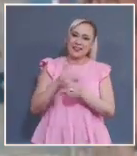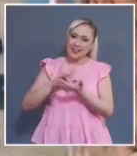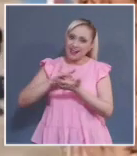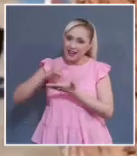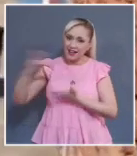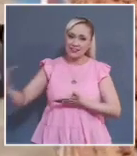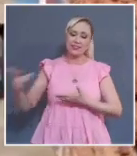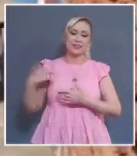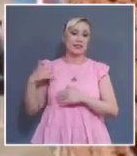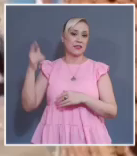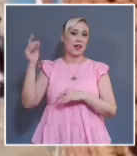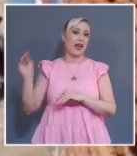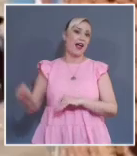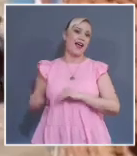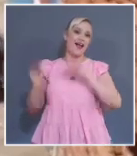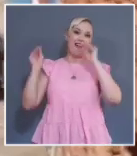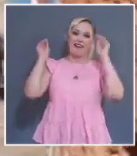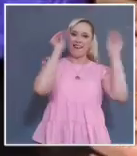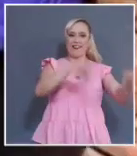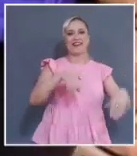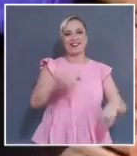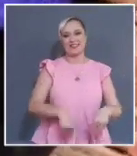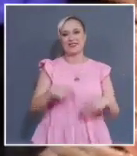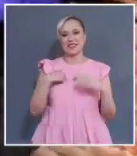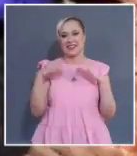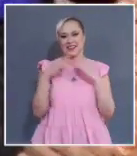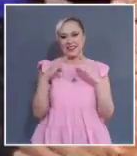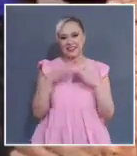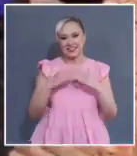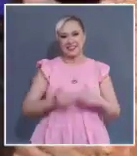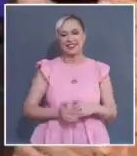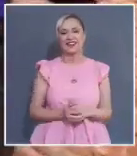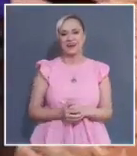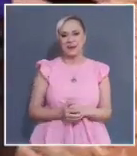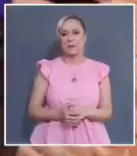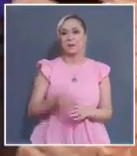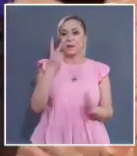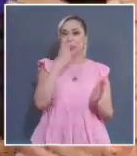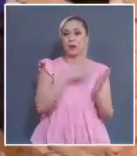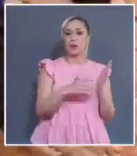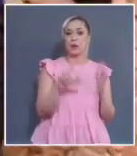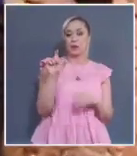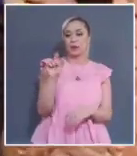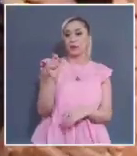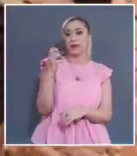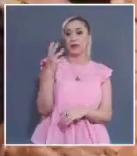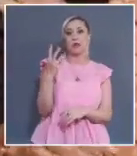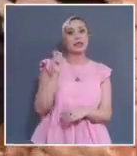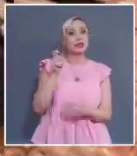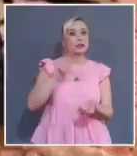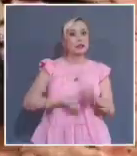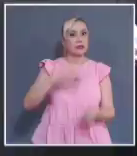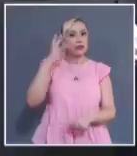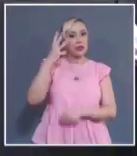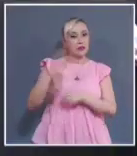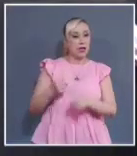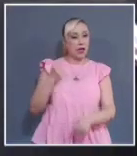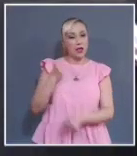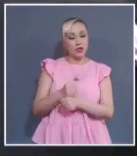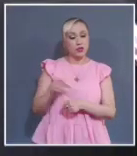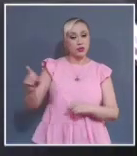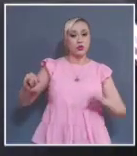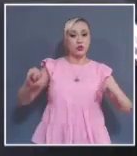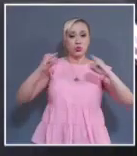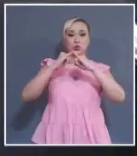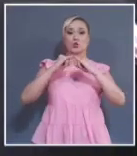casa. Desde junio de 2020 hasta mayo de 2023, el Instituto Federal de Defensoría Pública ha logrado